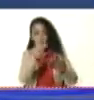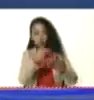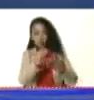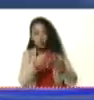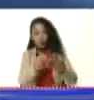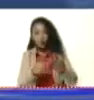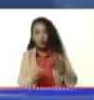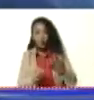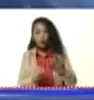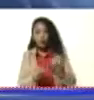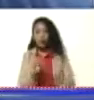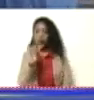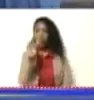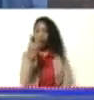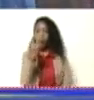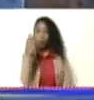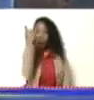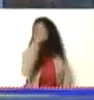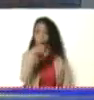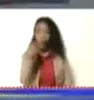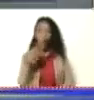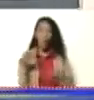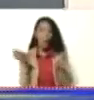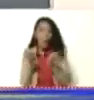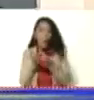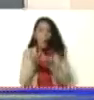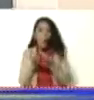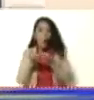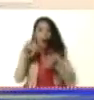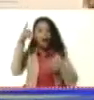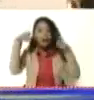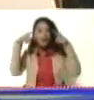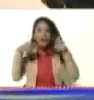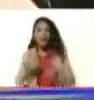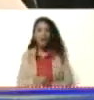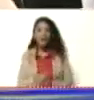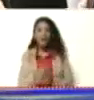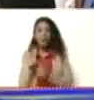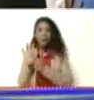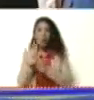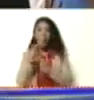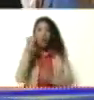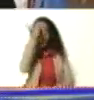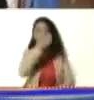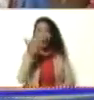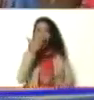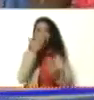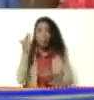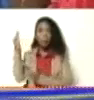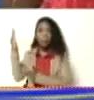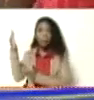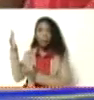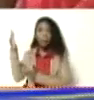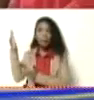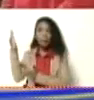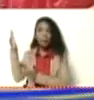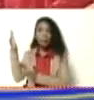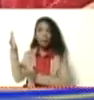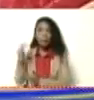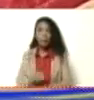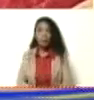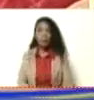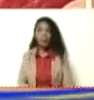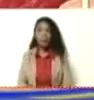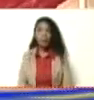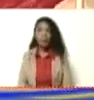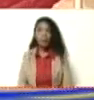el doble de Chávez. ¿Ustedes han visto a este muchacho? Muestra tu rostro, Ignacio. Mira. Mira para allá para que te